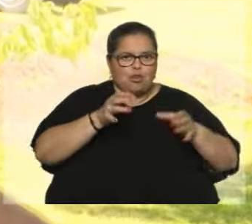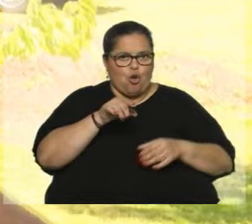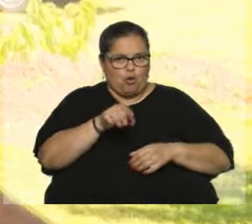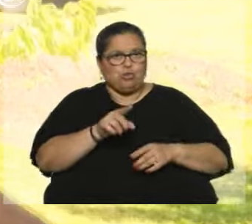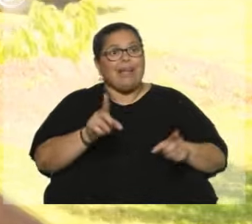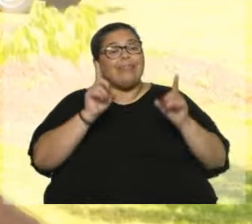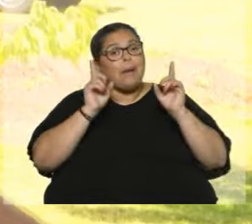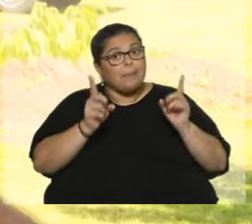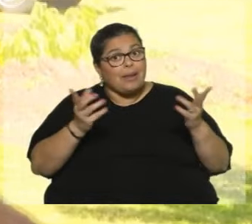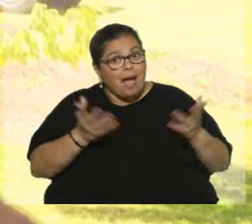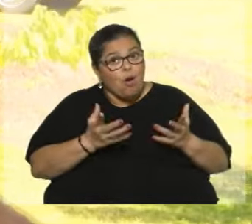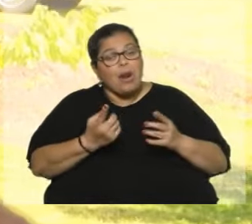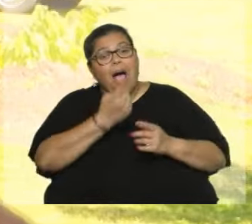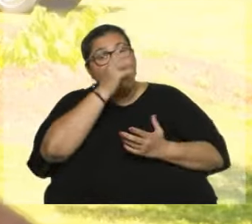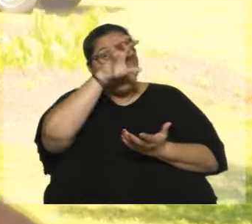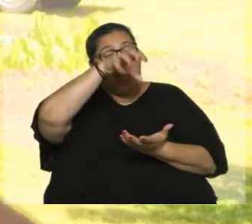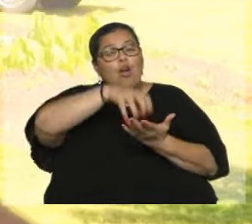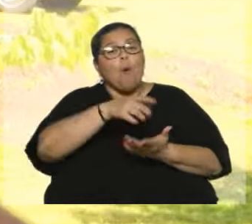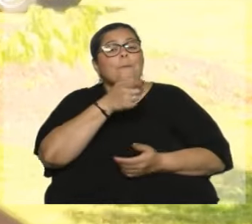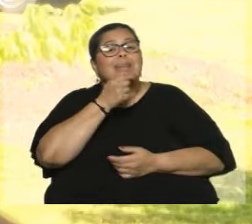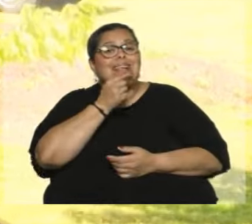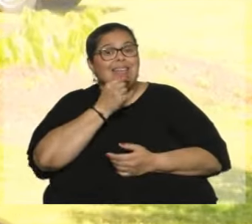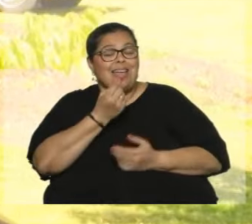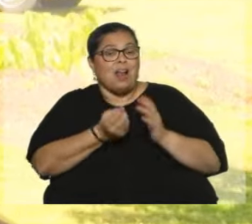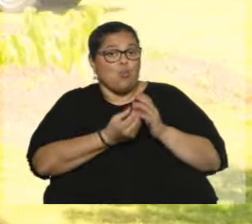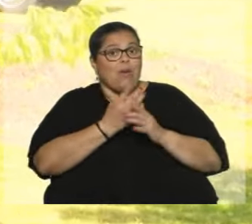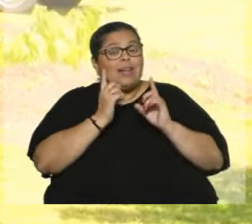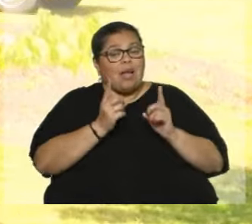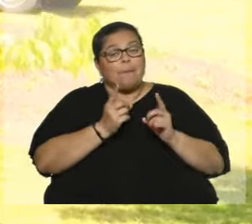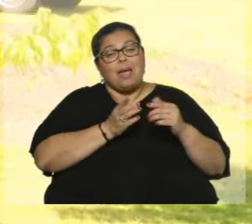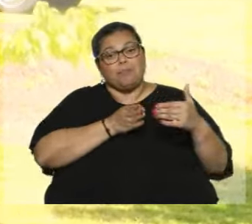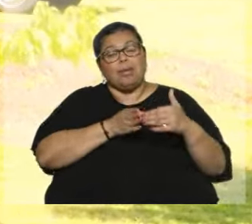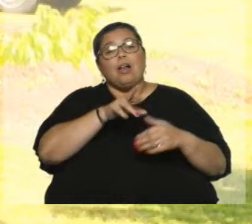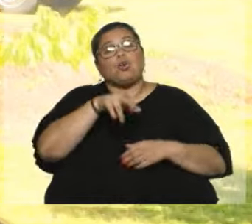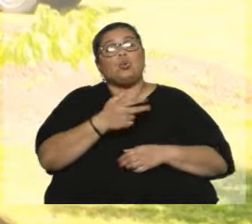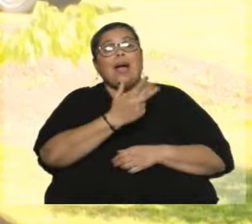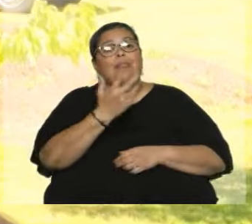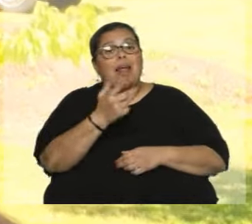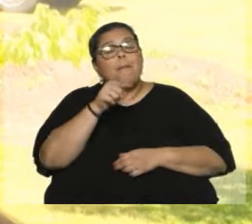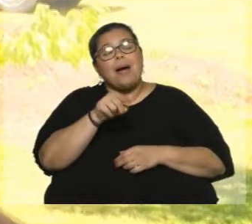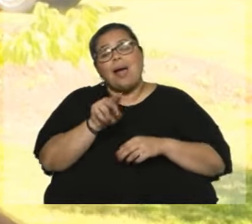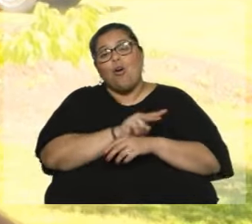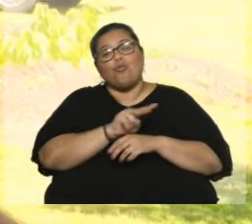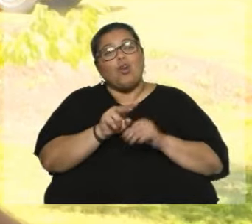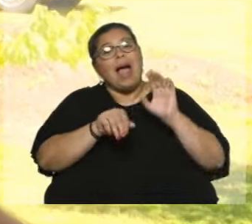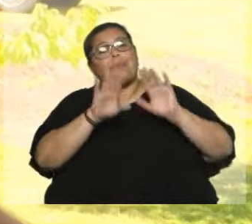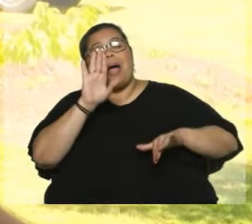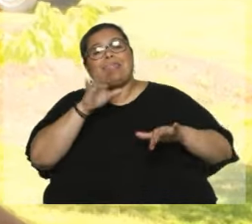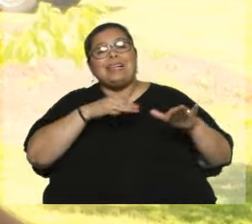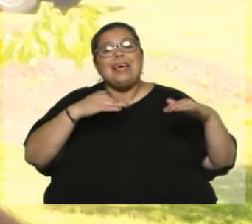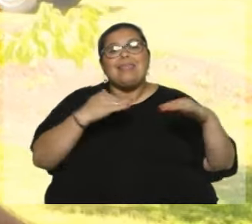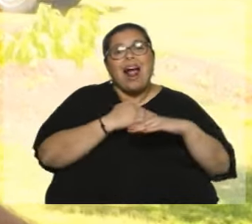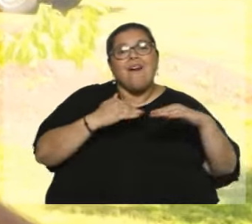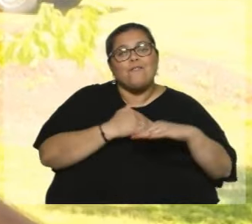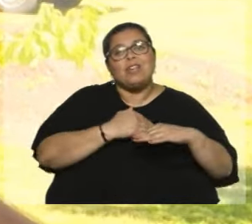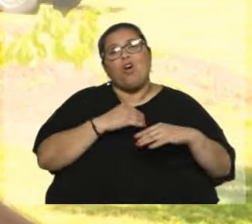mismo ahora en una comisaría nueva sobre, como te decía, en el eje de la Ruta 3, que tiende a controlar más el tráfico que circula